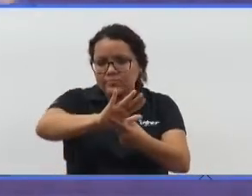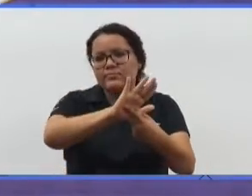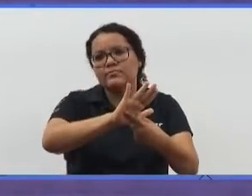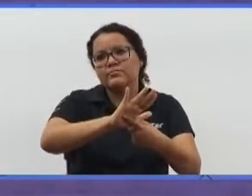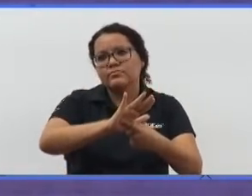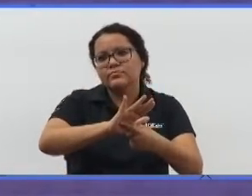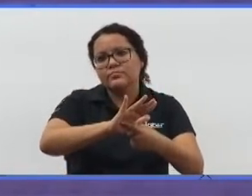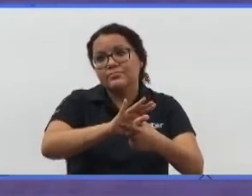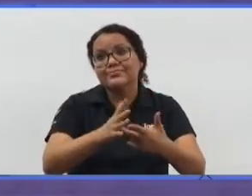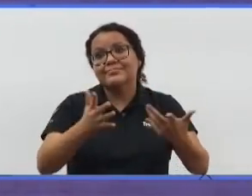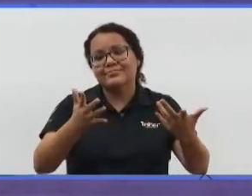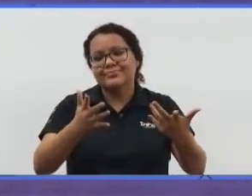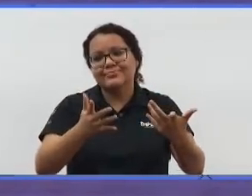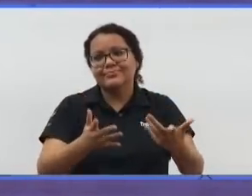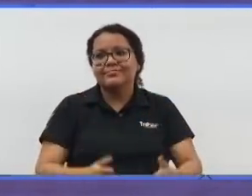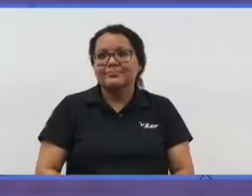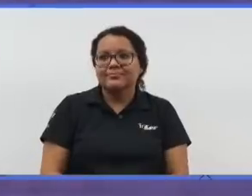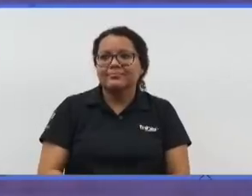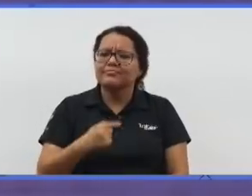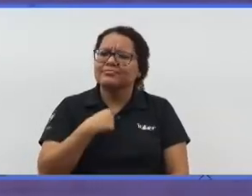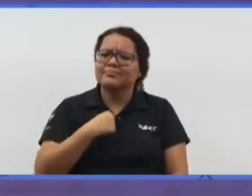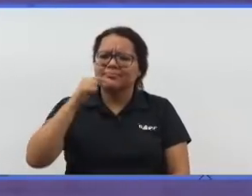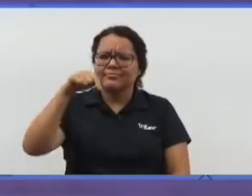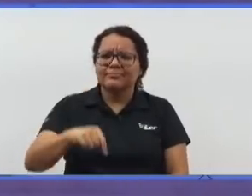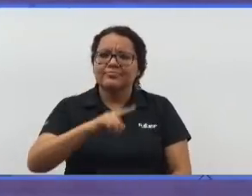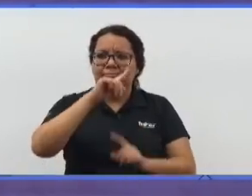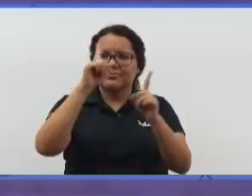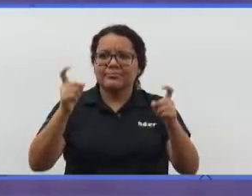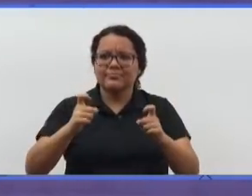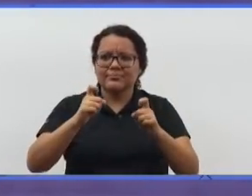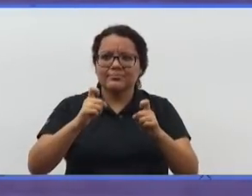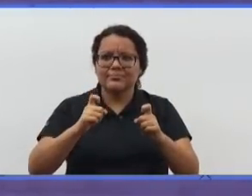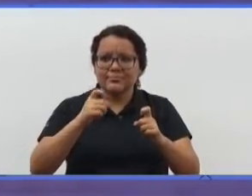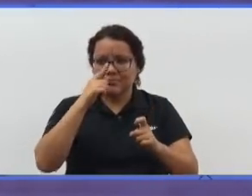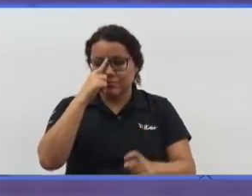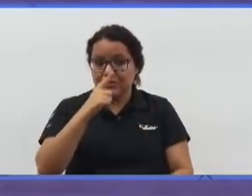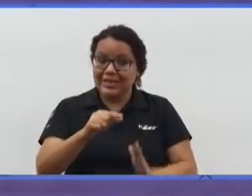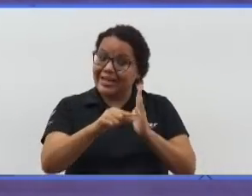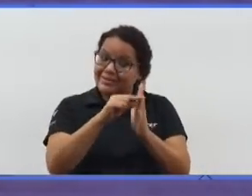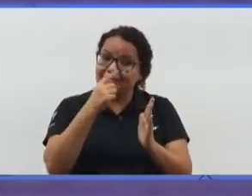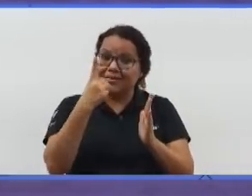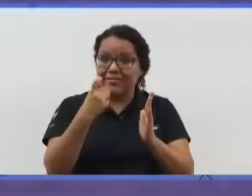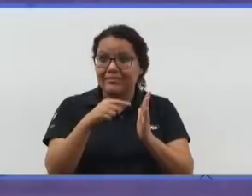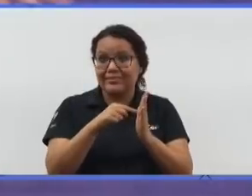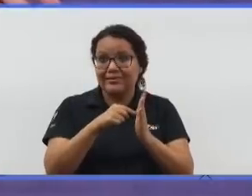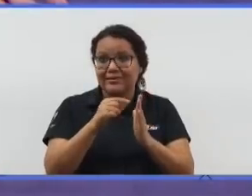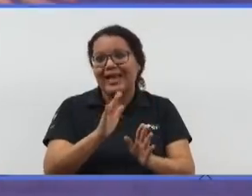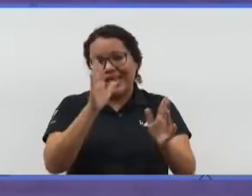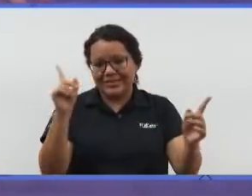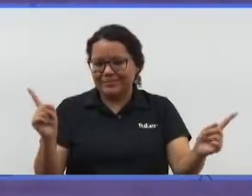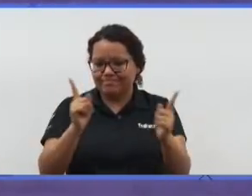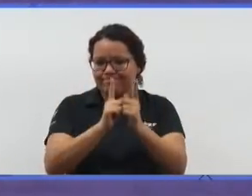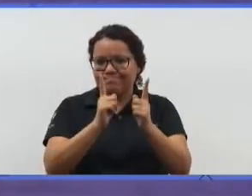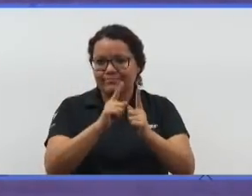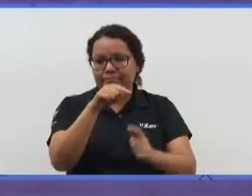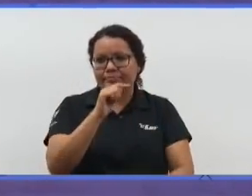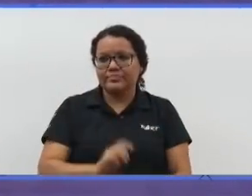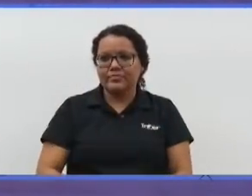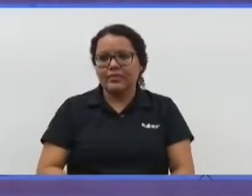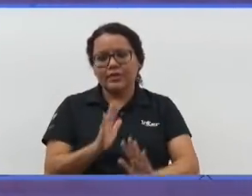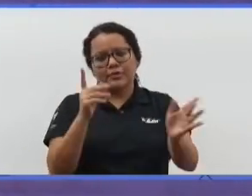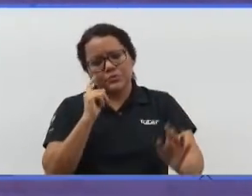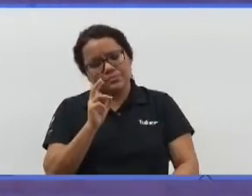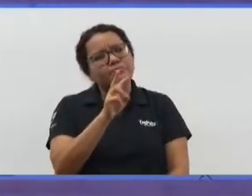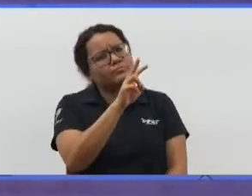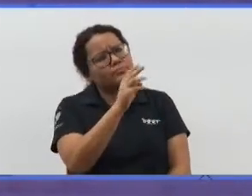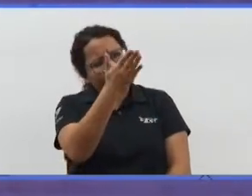entonces vamos a retroceder en la pregunta del día y que ni siquiera llegado al texto que quería leerles que era el encuentro de jesús con saqueo y de repente jesús se le